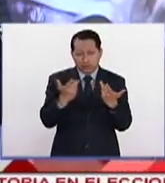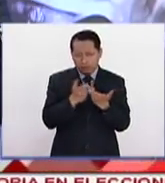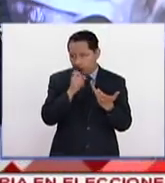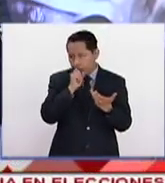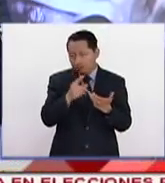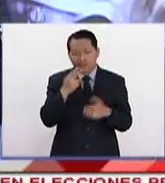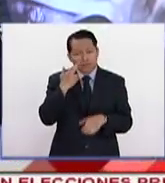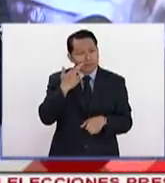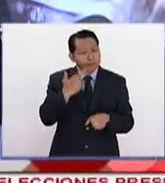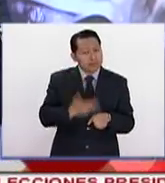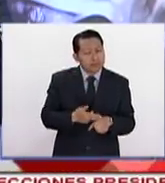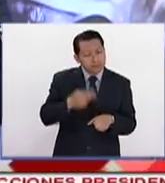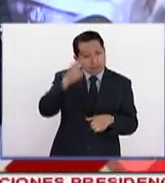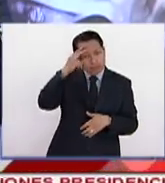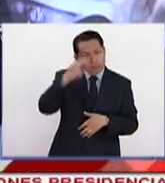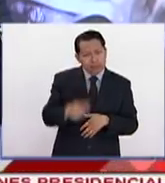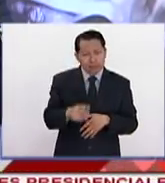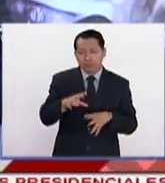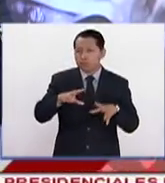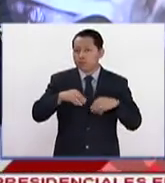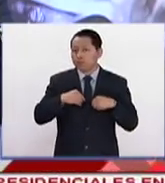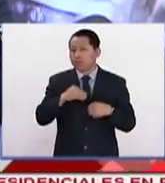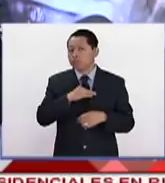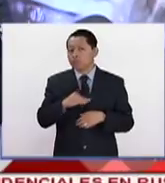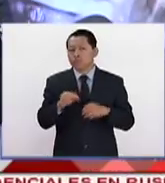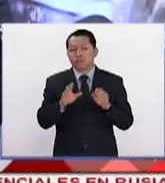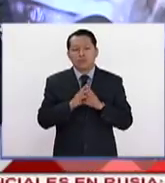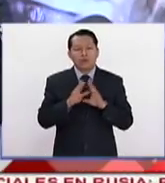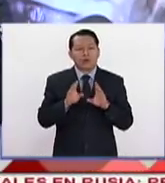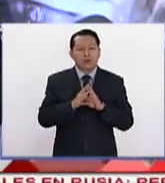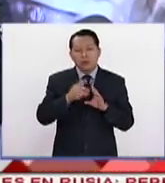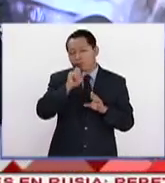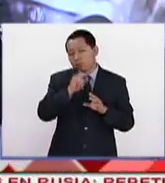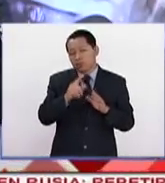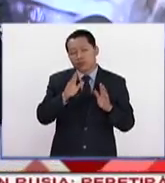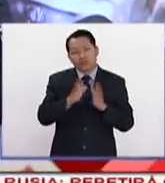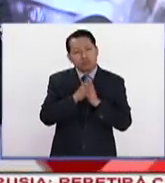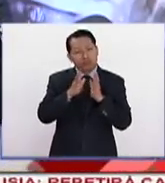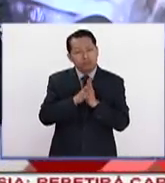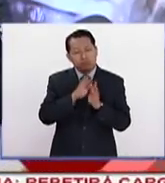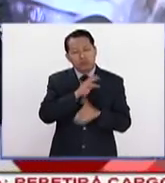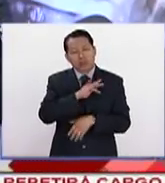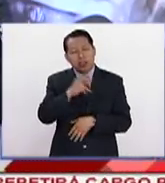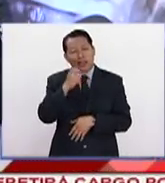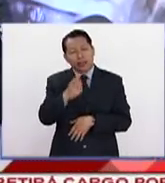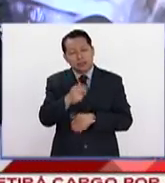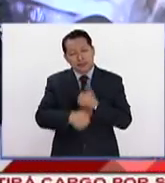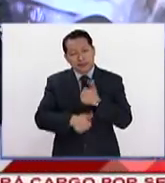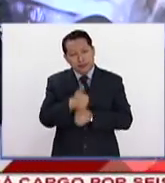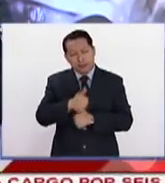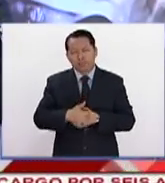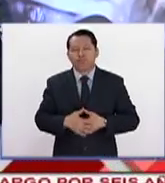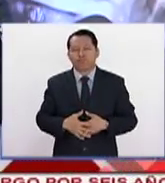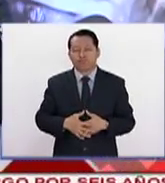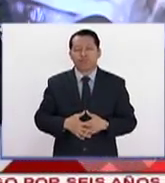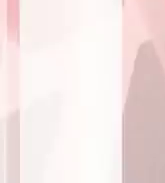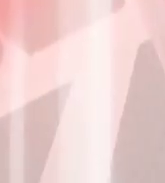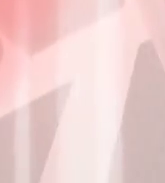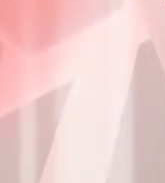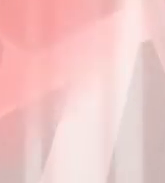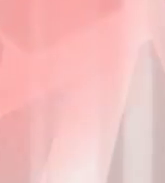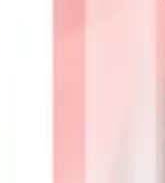de responsabilidad mexicana, que asumen desde ya, participen en este tipo de concursos.